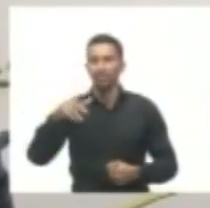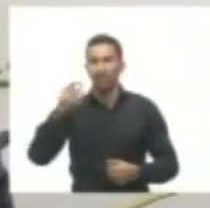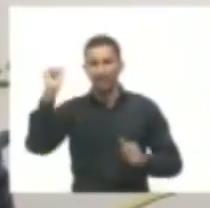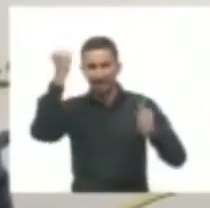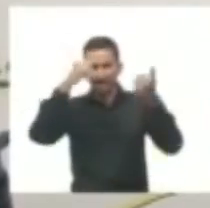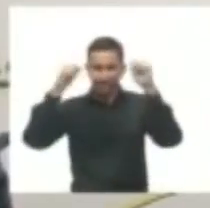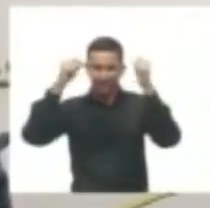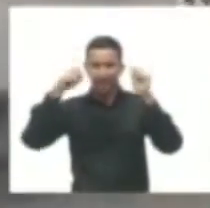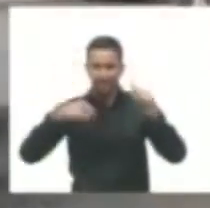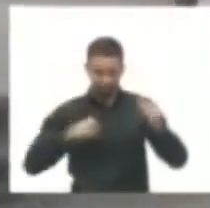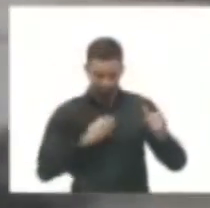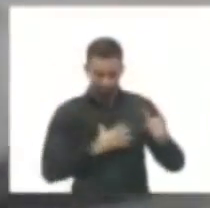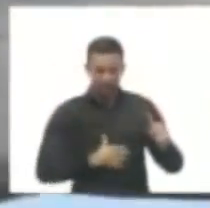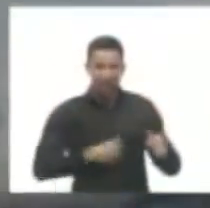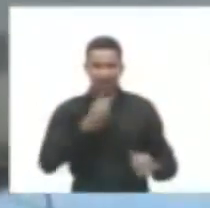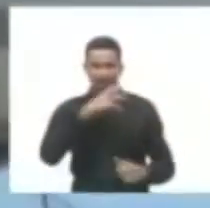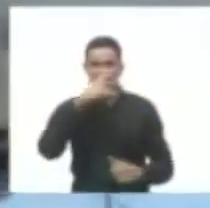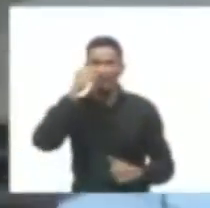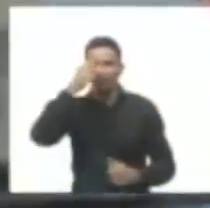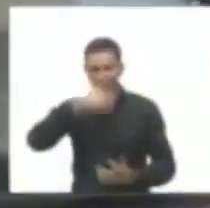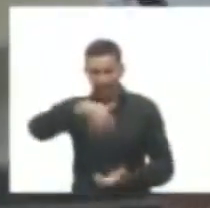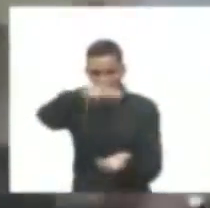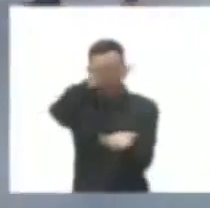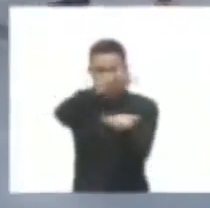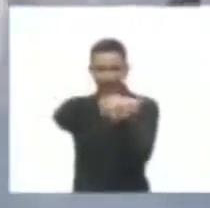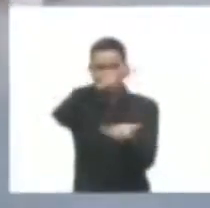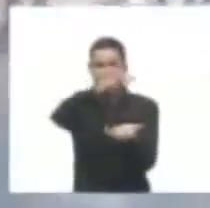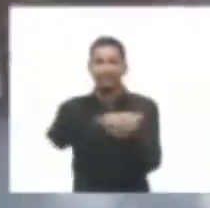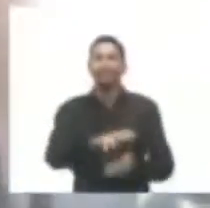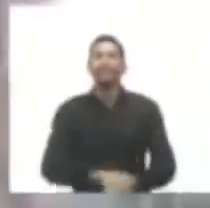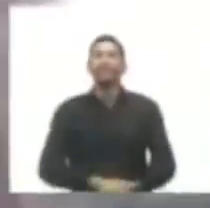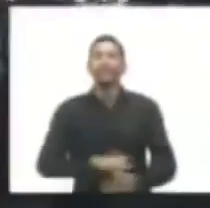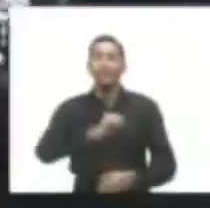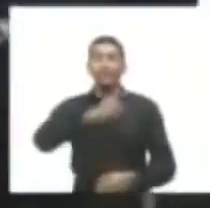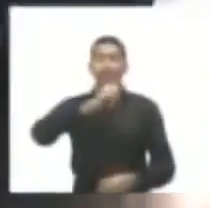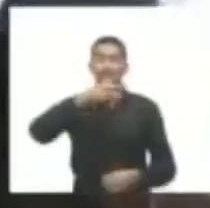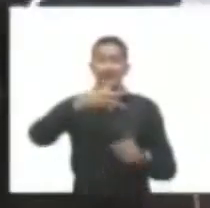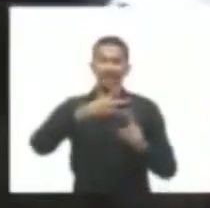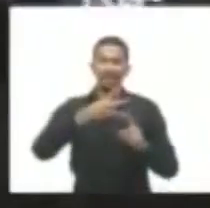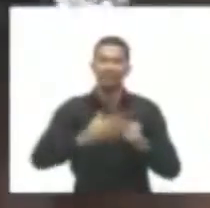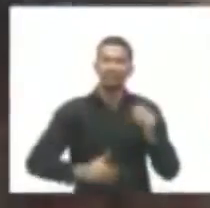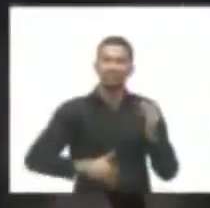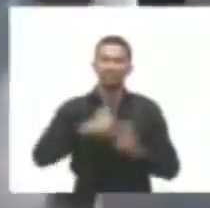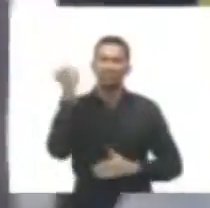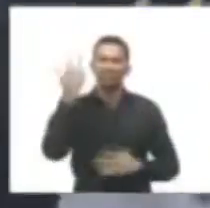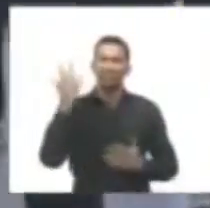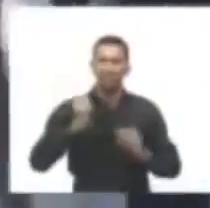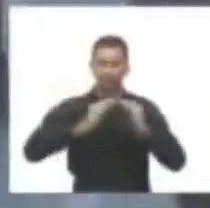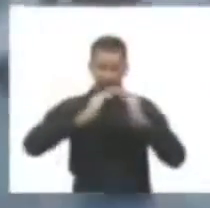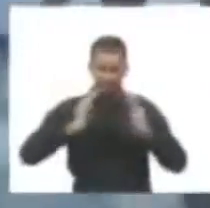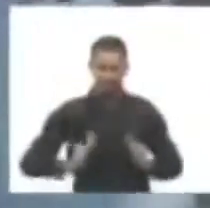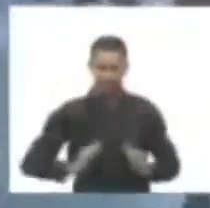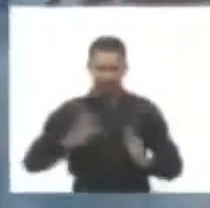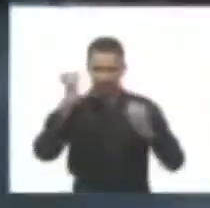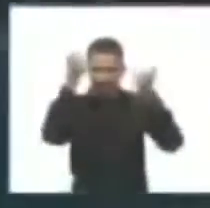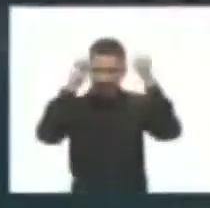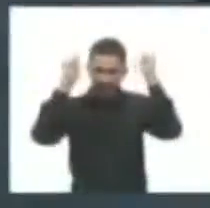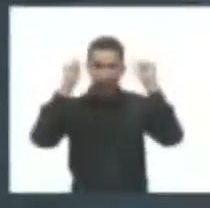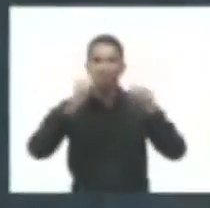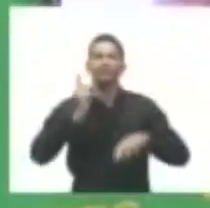como nuestro símbolo. Esta será la tercera versión de la carrera y tendrá como punto de partida la Casa del Carnaval desde las 3 de la